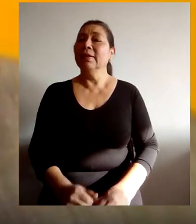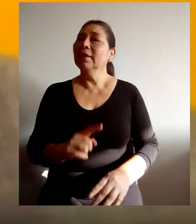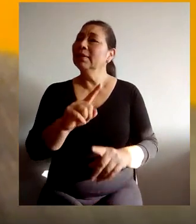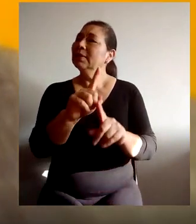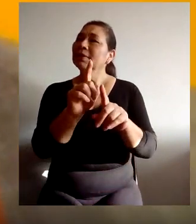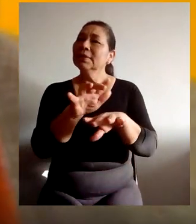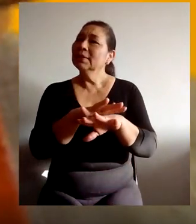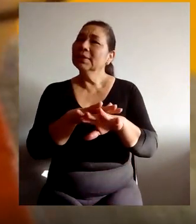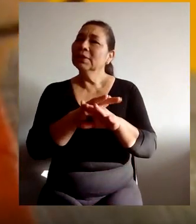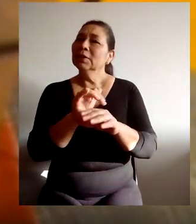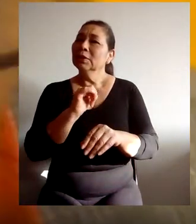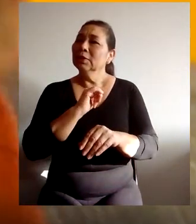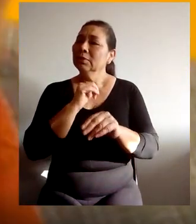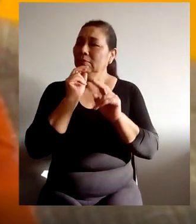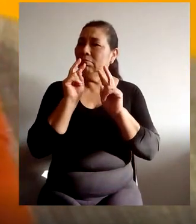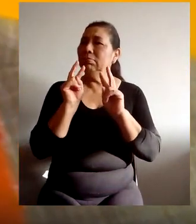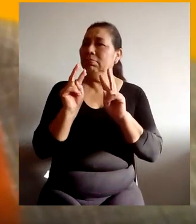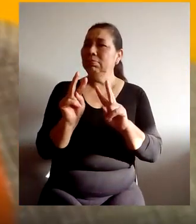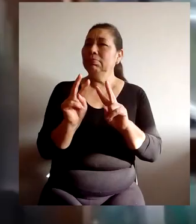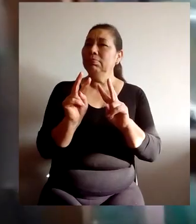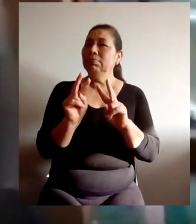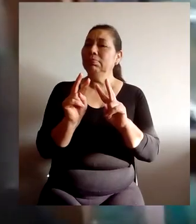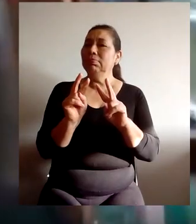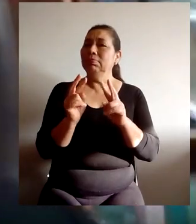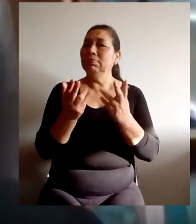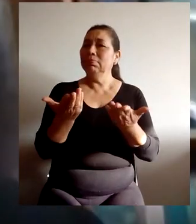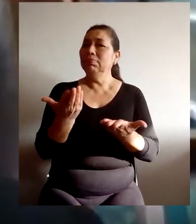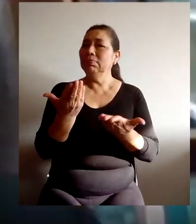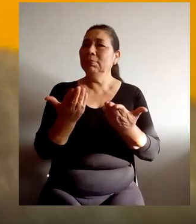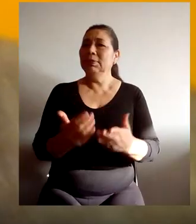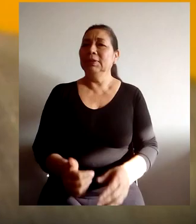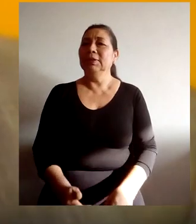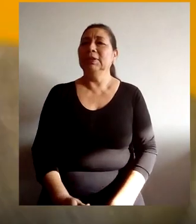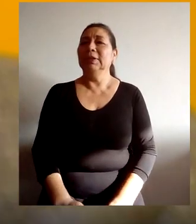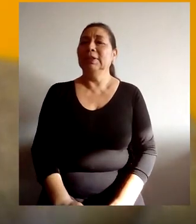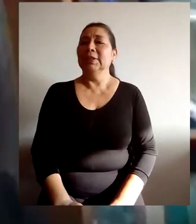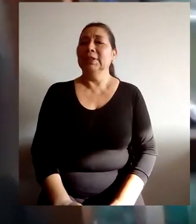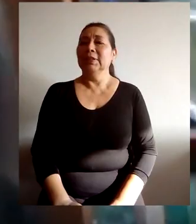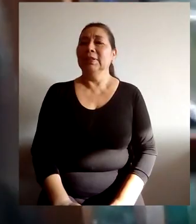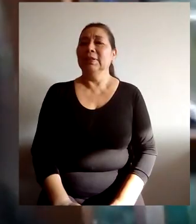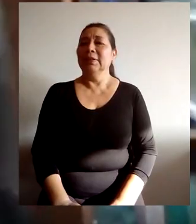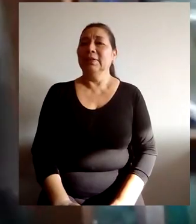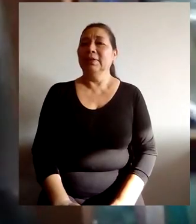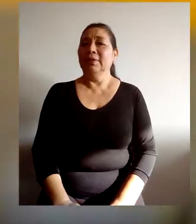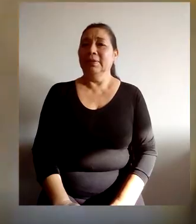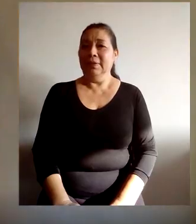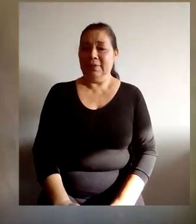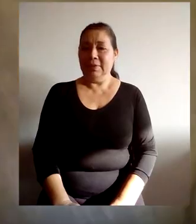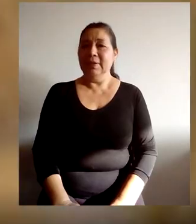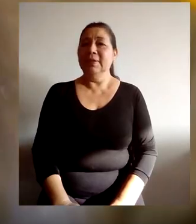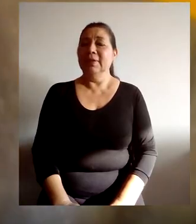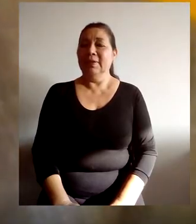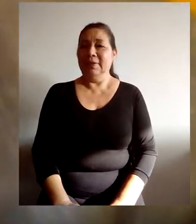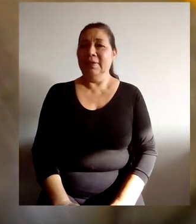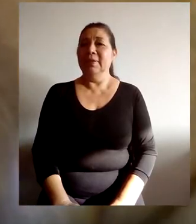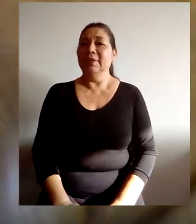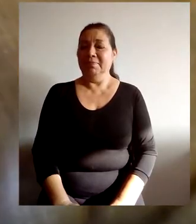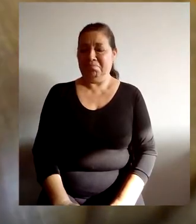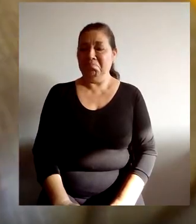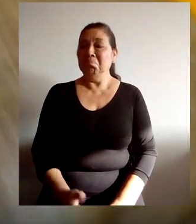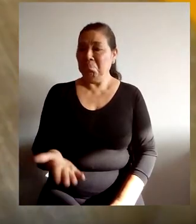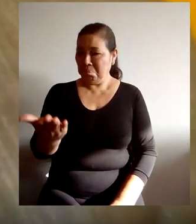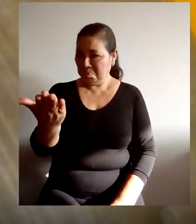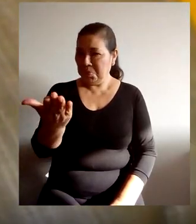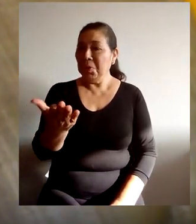Yo estoy en el uso de la palabra, ¿verdad? Sí, doctor. Siga, continúe, doctor. Gracias. He observado de que